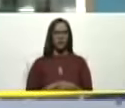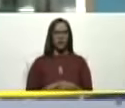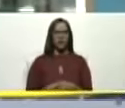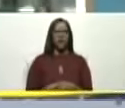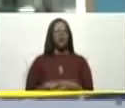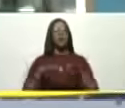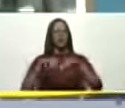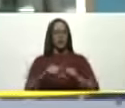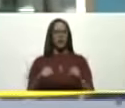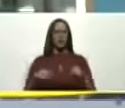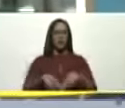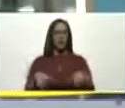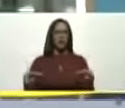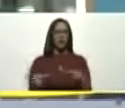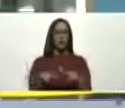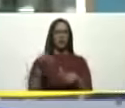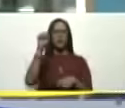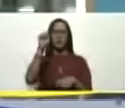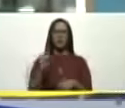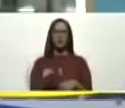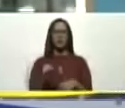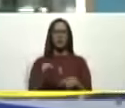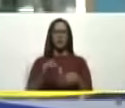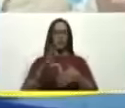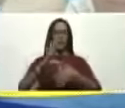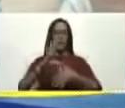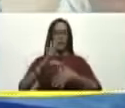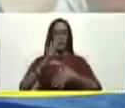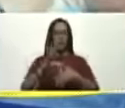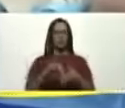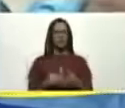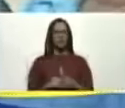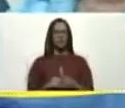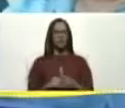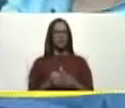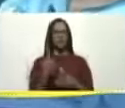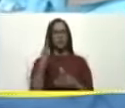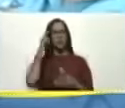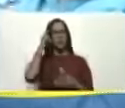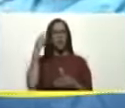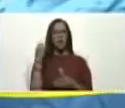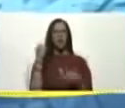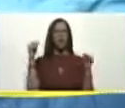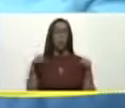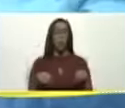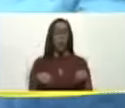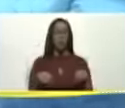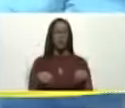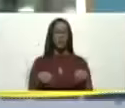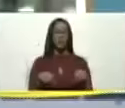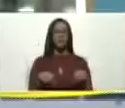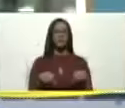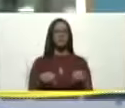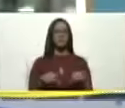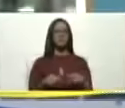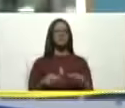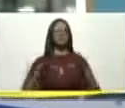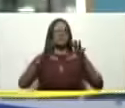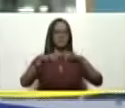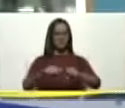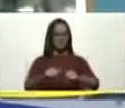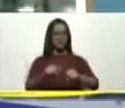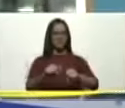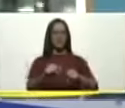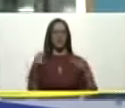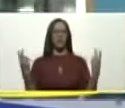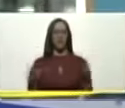cubriendo el territorio del sur de América. Y un día como hoy en Pichincha, coronaron con